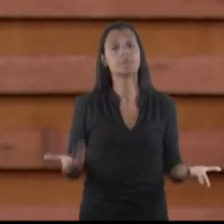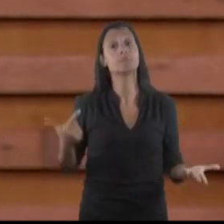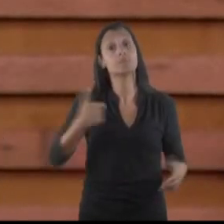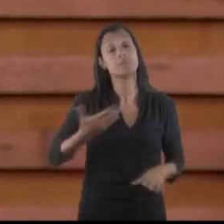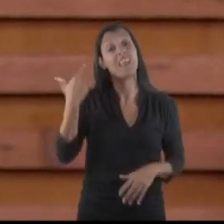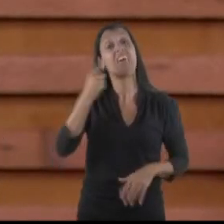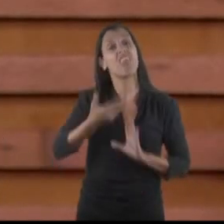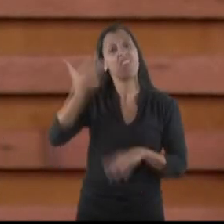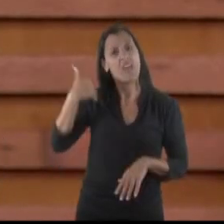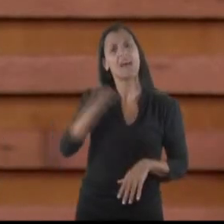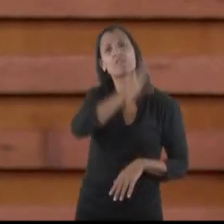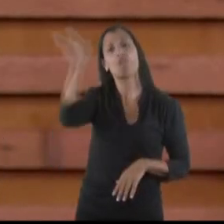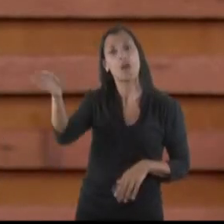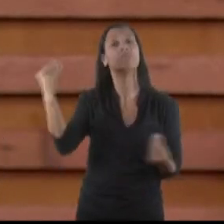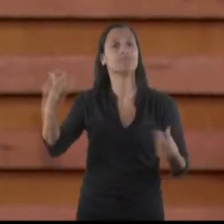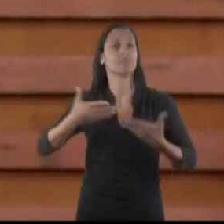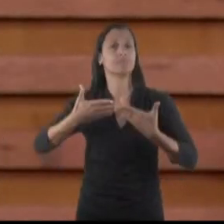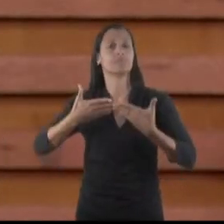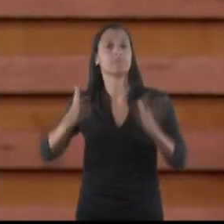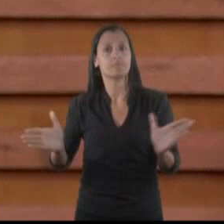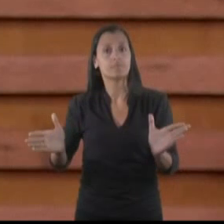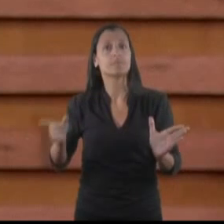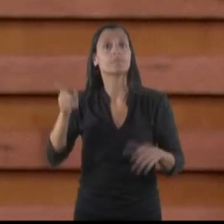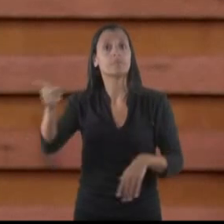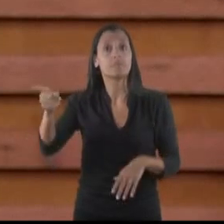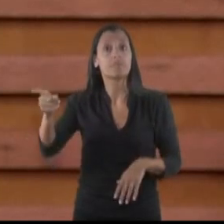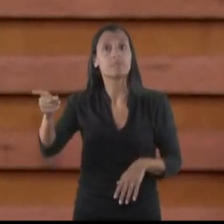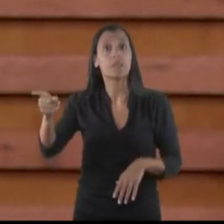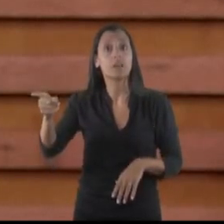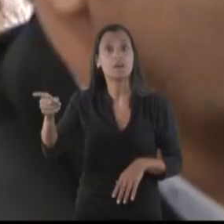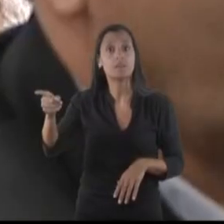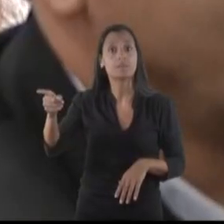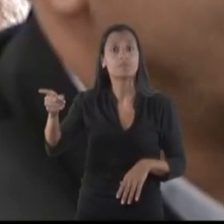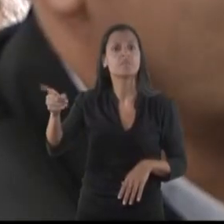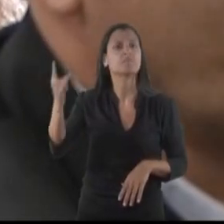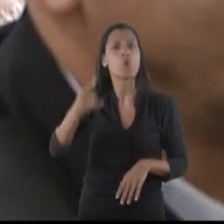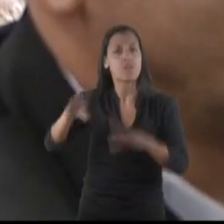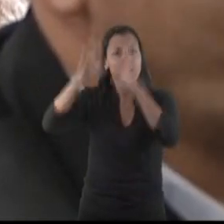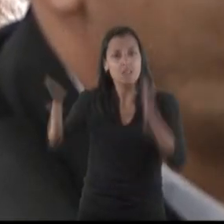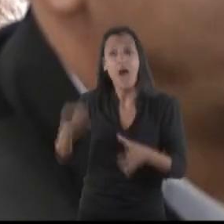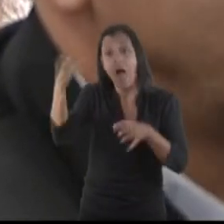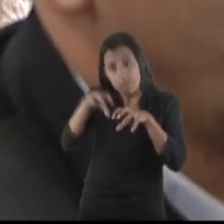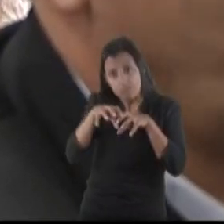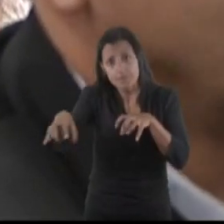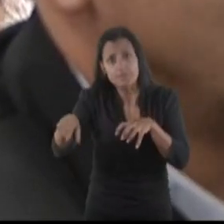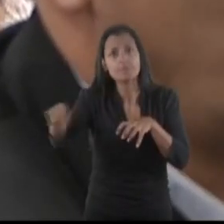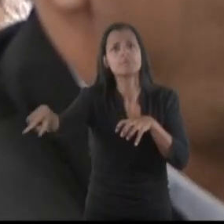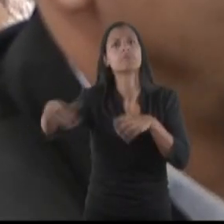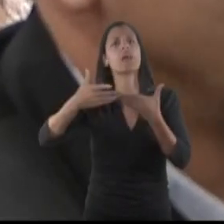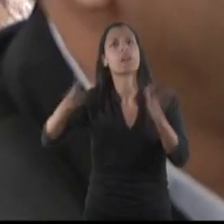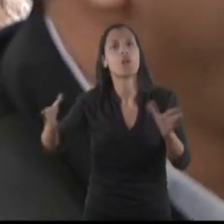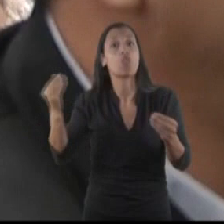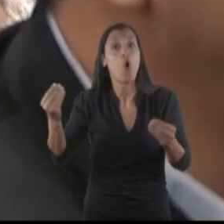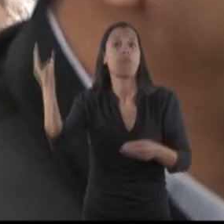Estuve días atrás inaugurando o anunciando ya el comienzo de las obras de una sede de